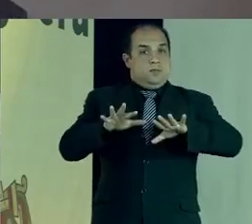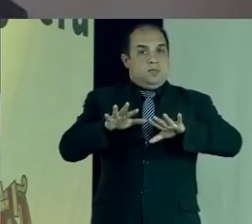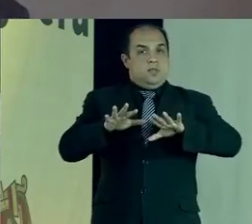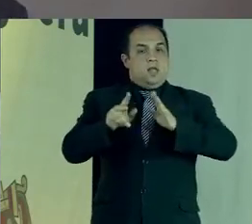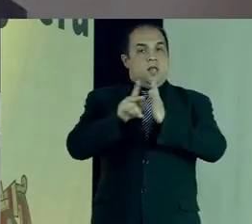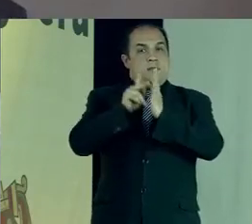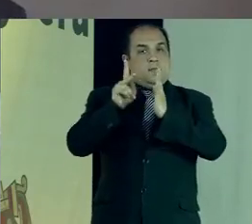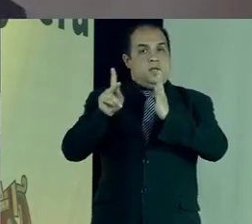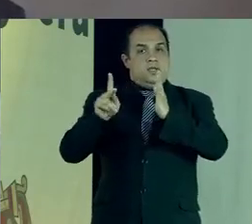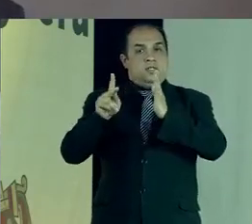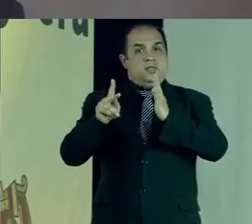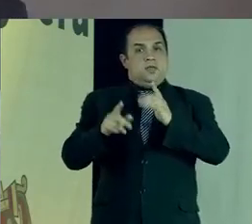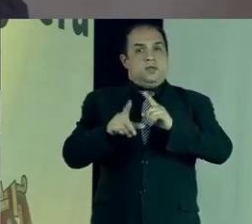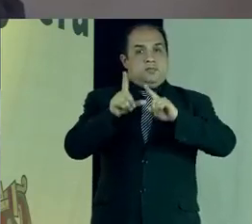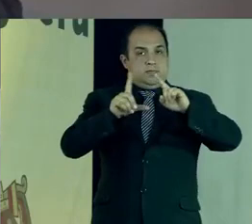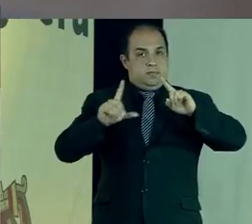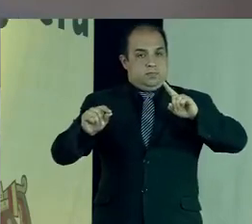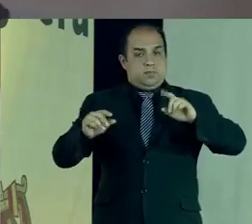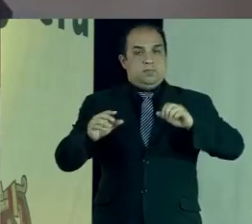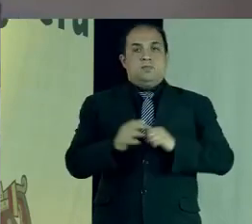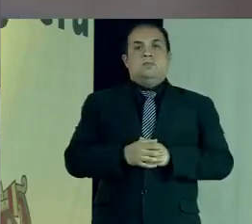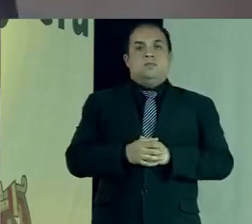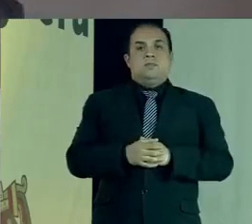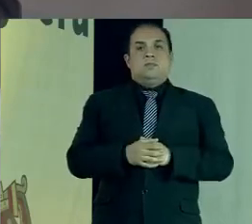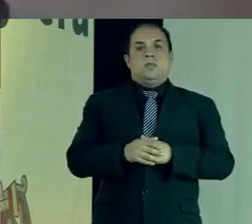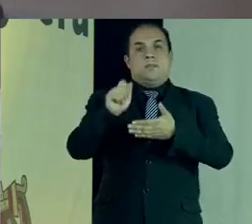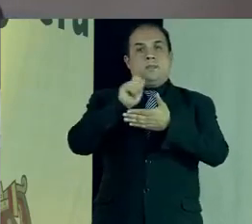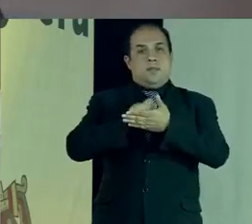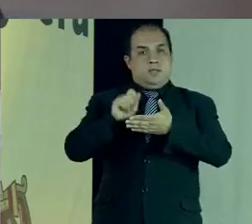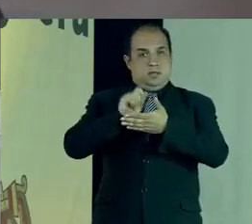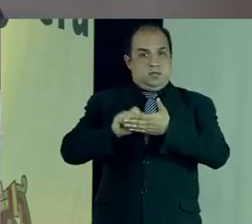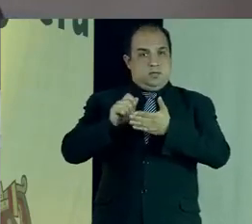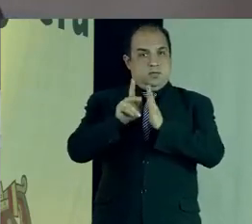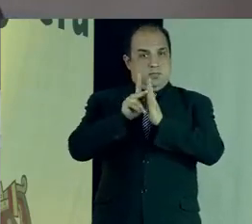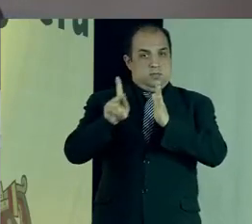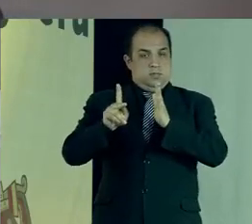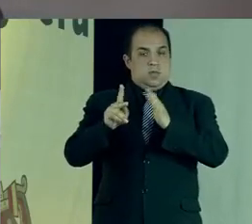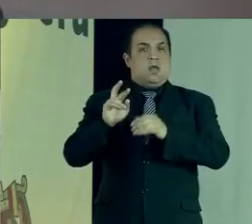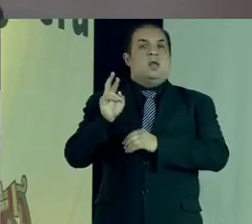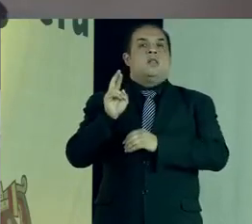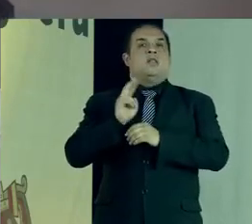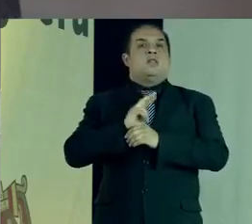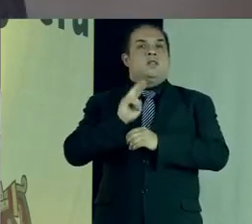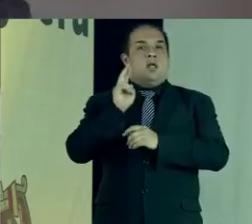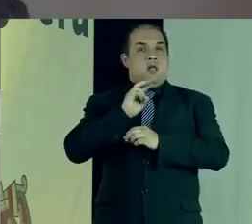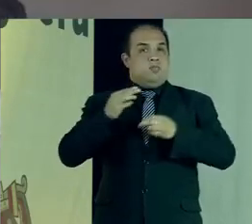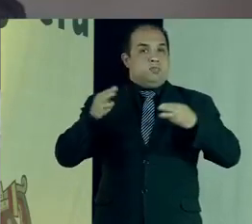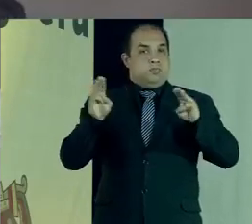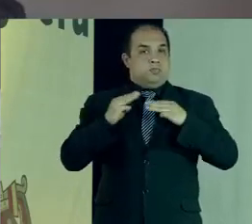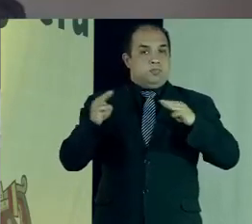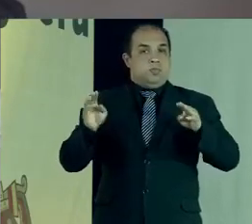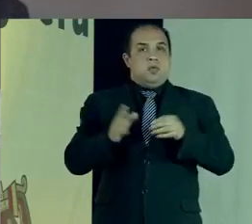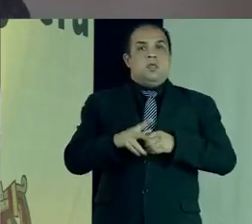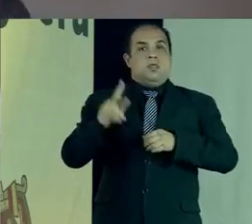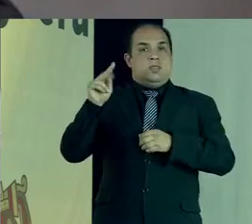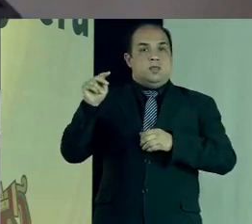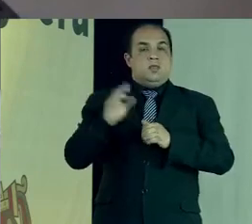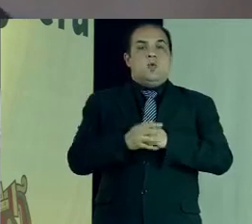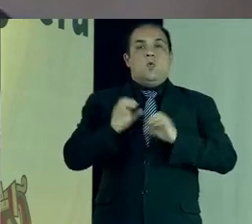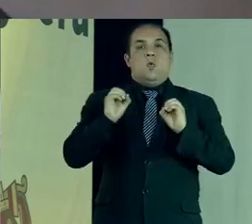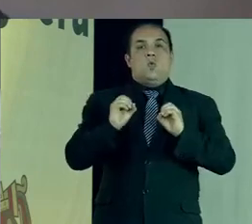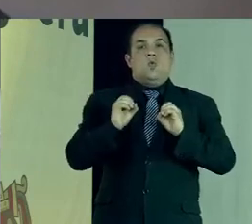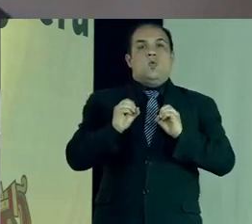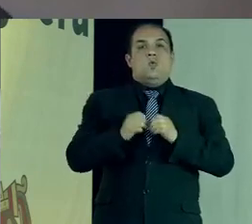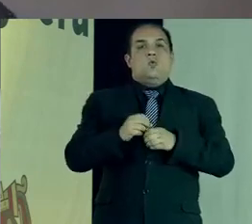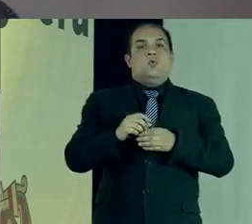la prensa nacional en la prensa mexicana prensa escrita prensa de radio televisión o medios sociales cuando